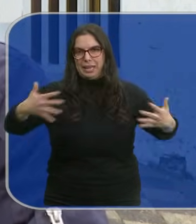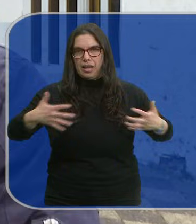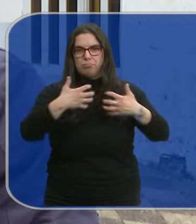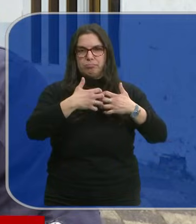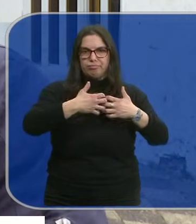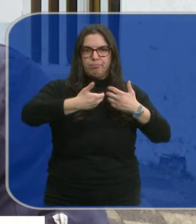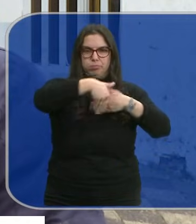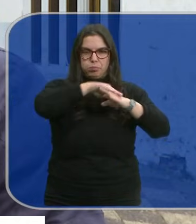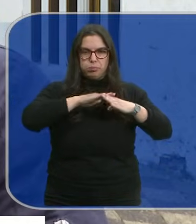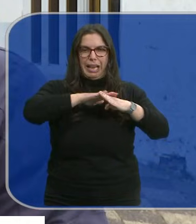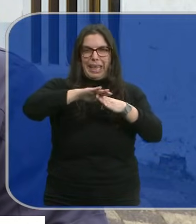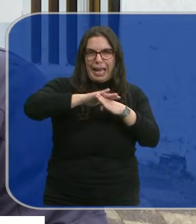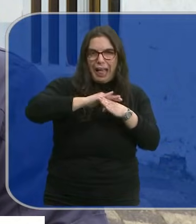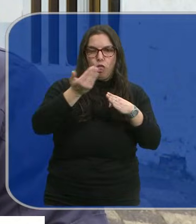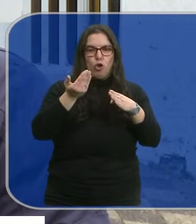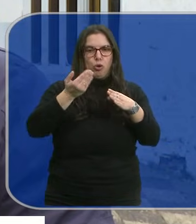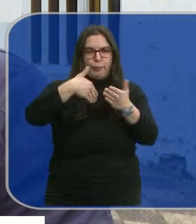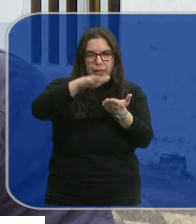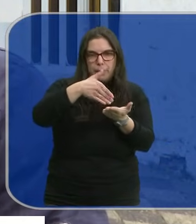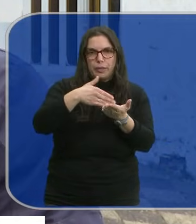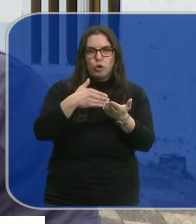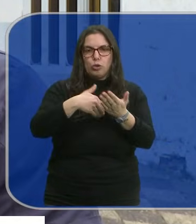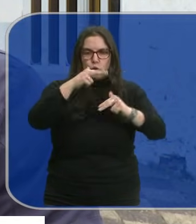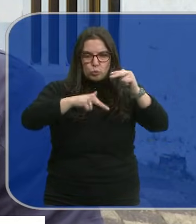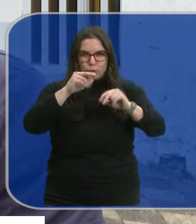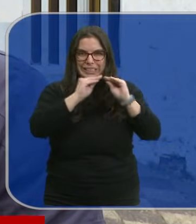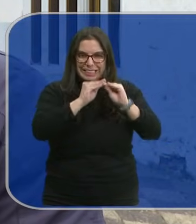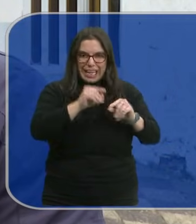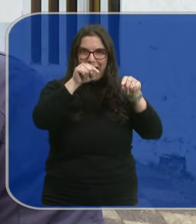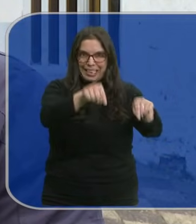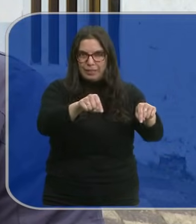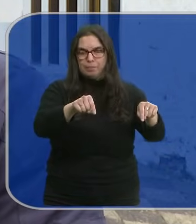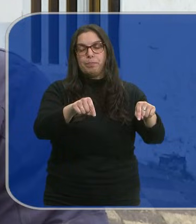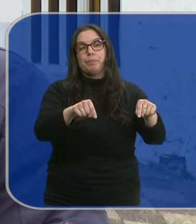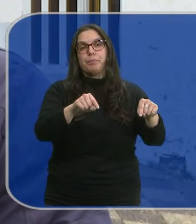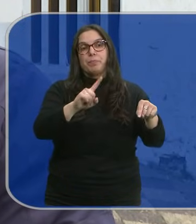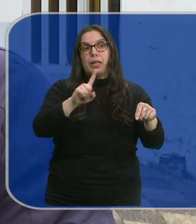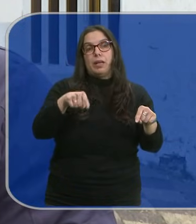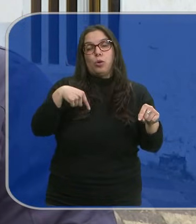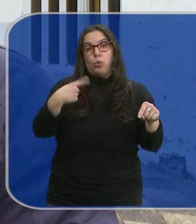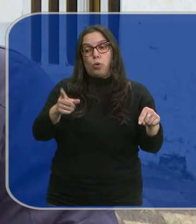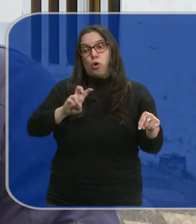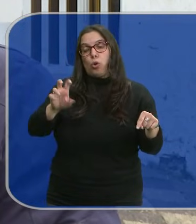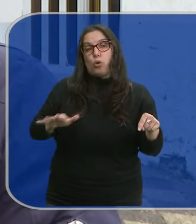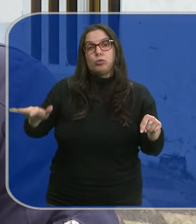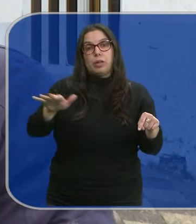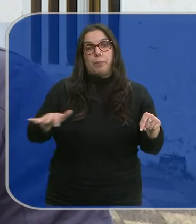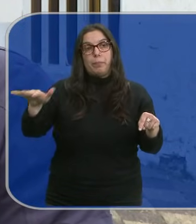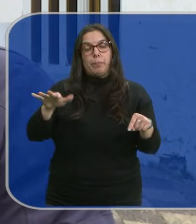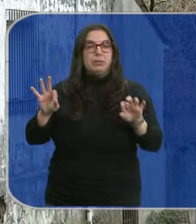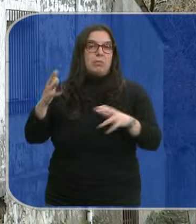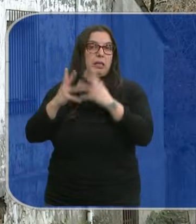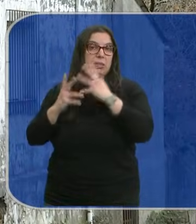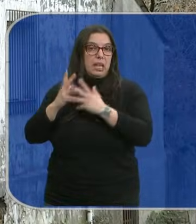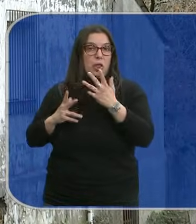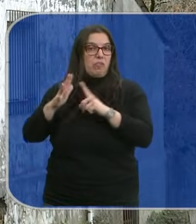tratado, el ensamblado, el lijado, el tratamiento, lo que es la construcción en sí de las colmenas. Luego hay una parte de